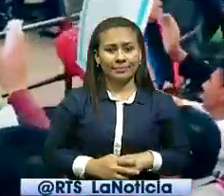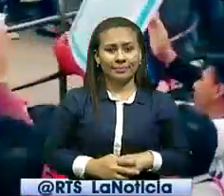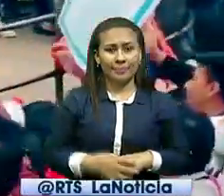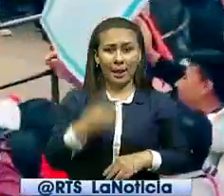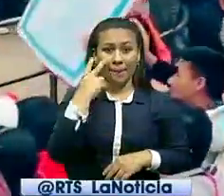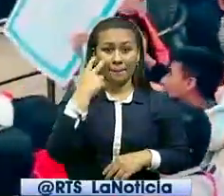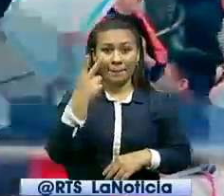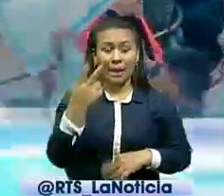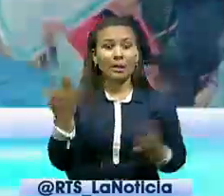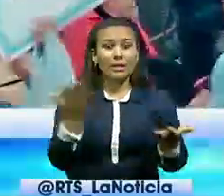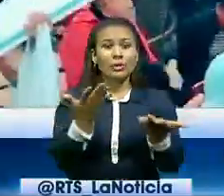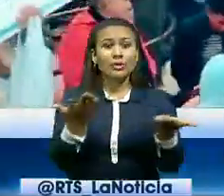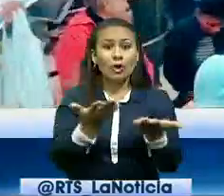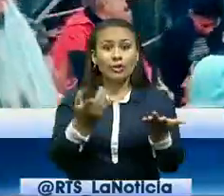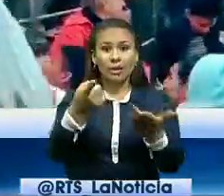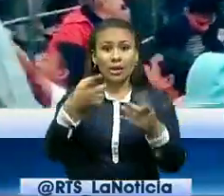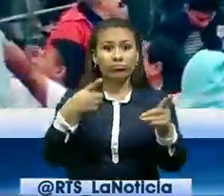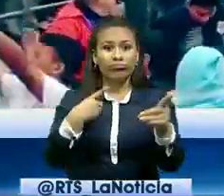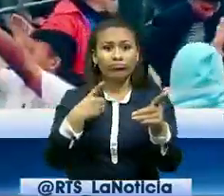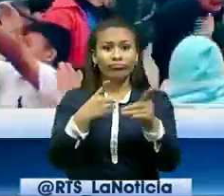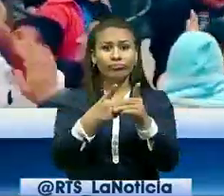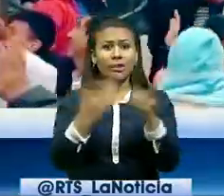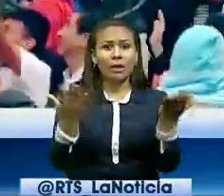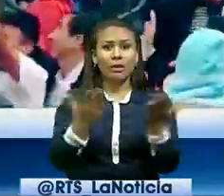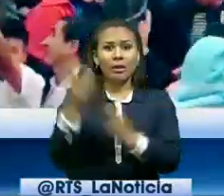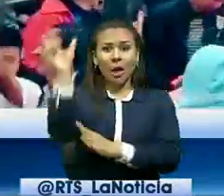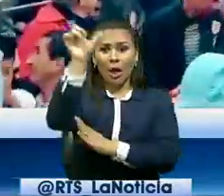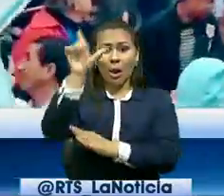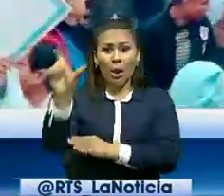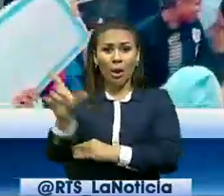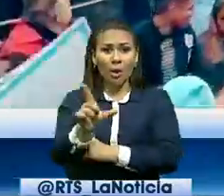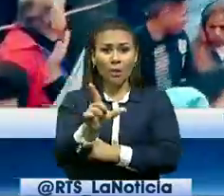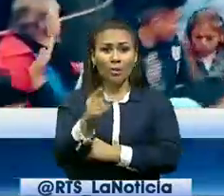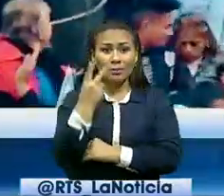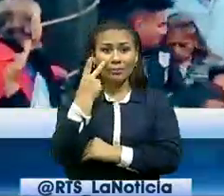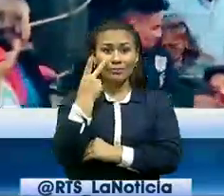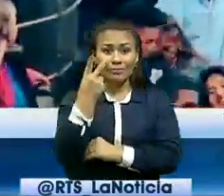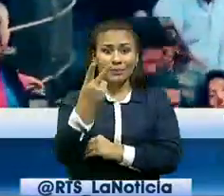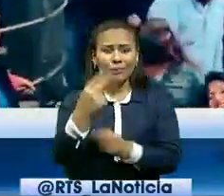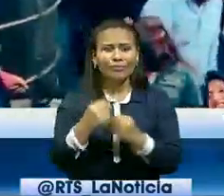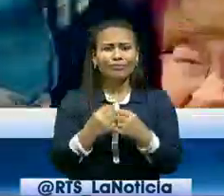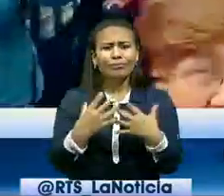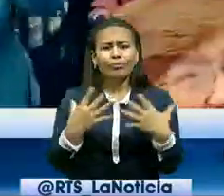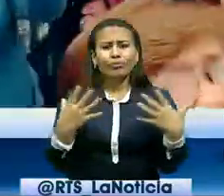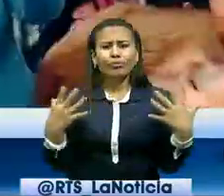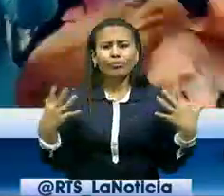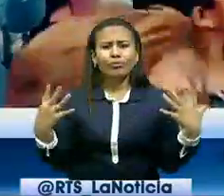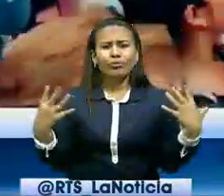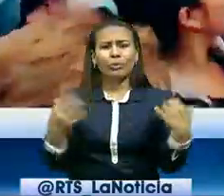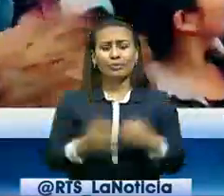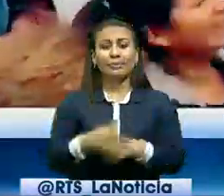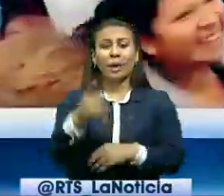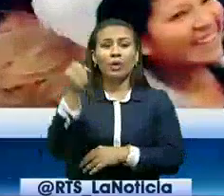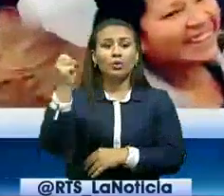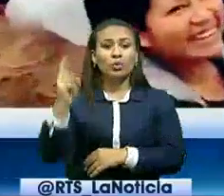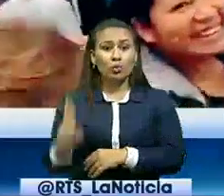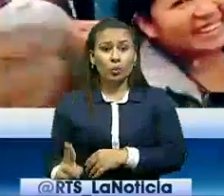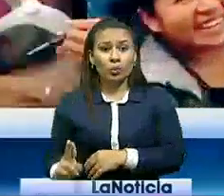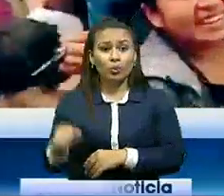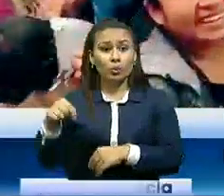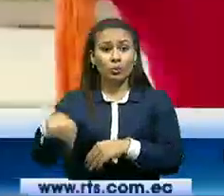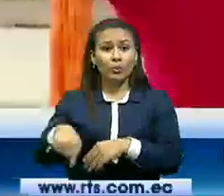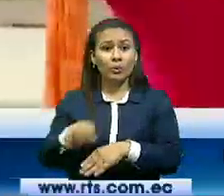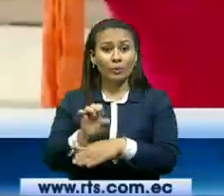Ya se encuentran en la Basílica del Cisne para lo que será una de las muestras de fe más grandes del sur del país. Y es que la romería de la Virgen